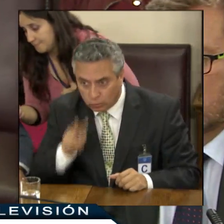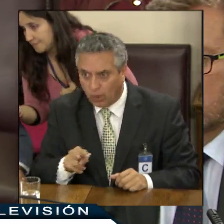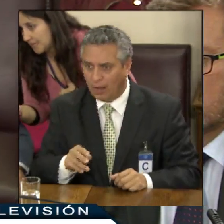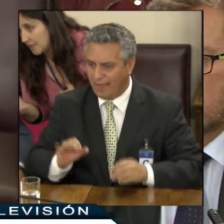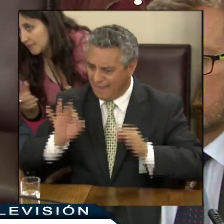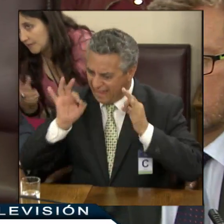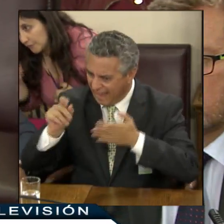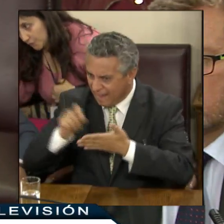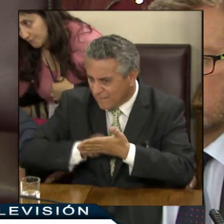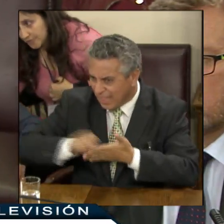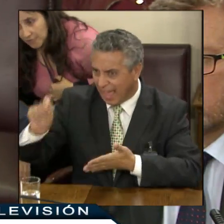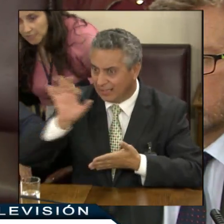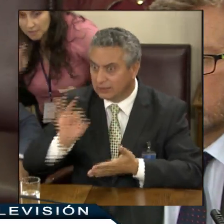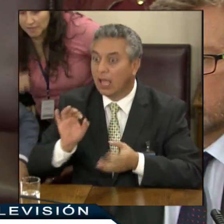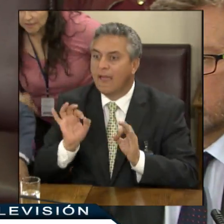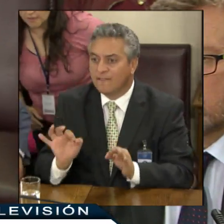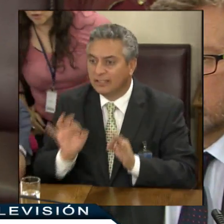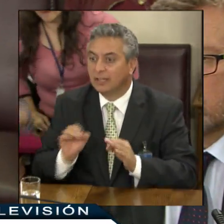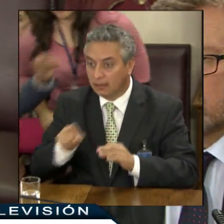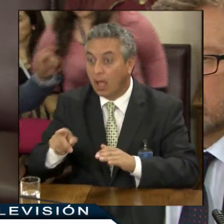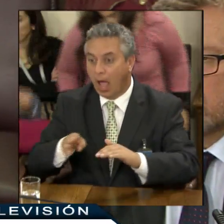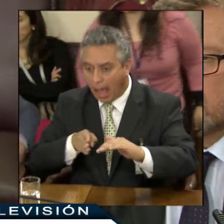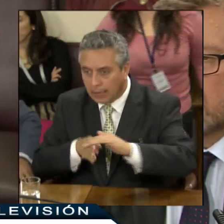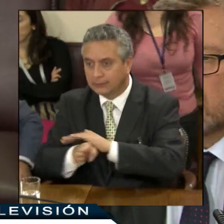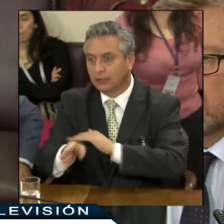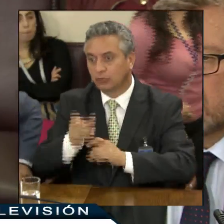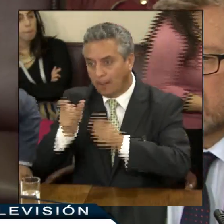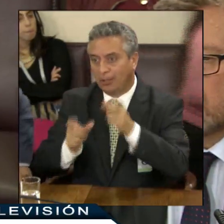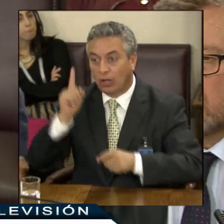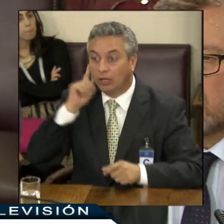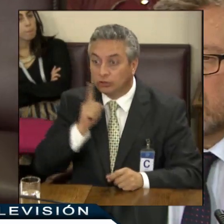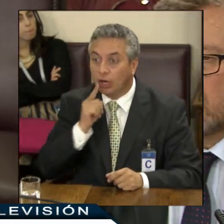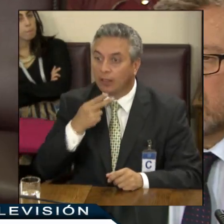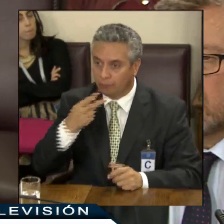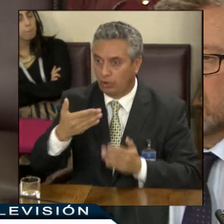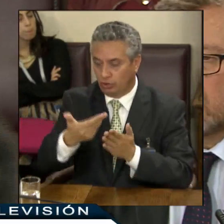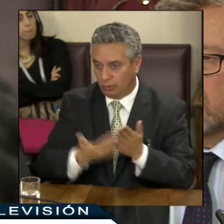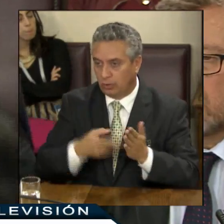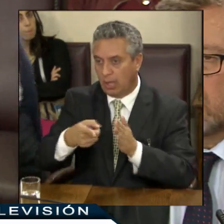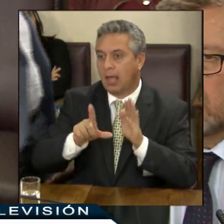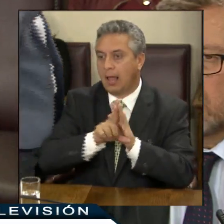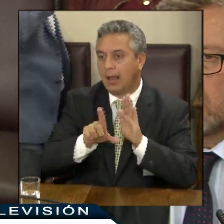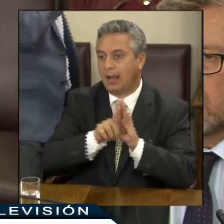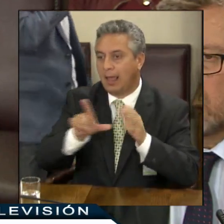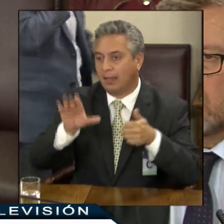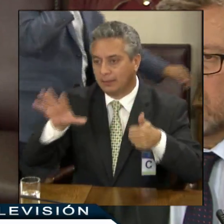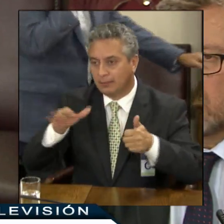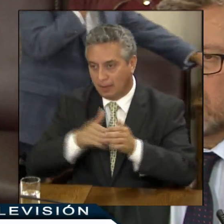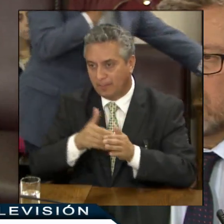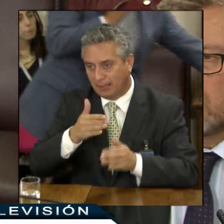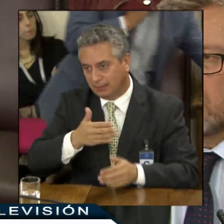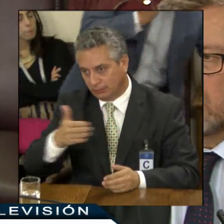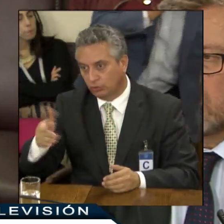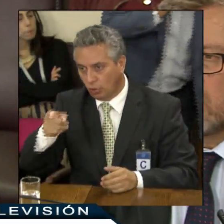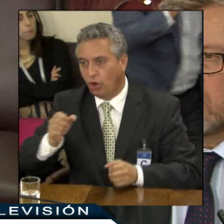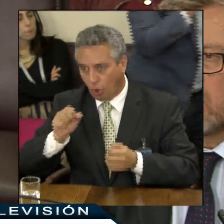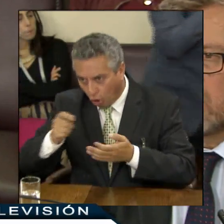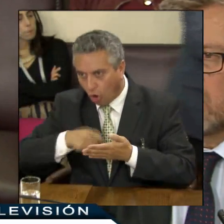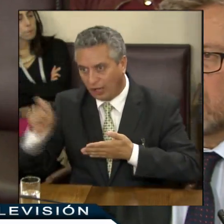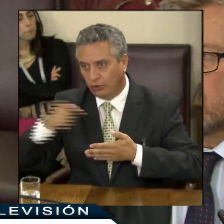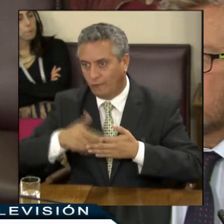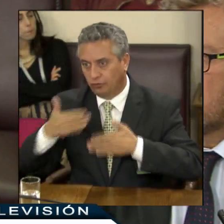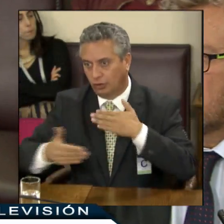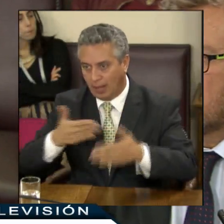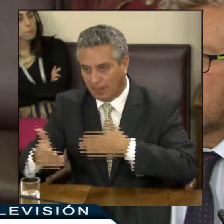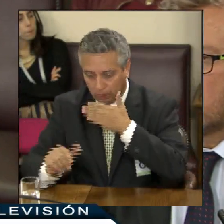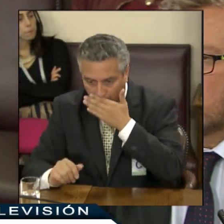eficaz y eficiente para el acceso de los sordos a los contenidos de televisión y la ley 18838 y el deber de correcto funcionamiento